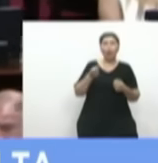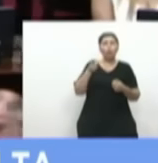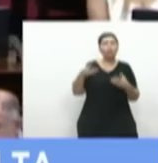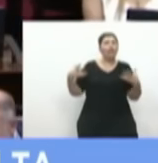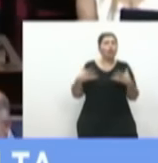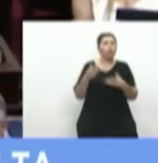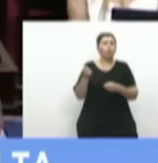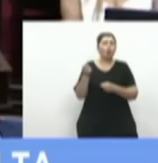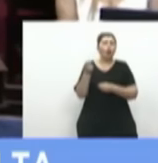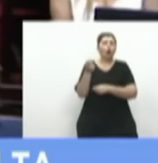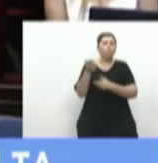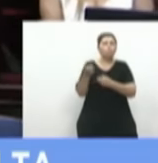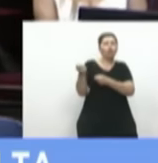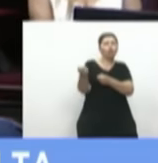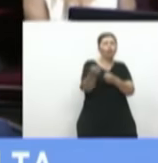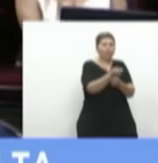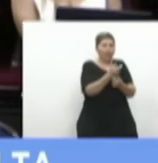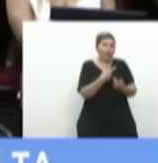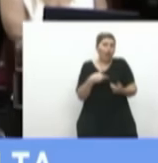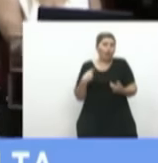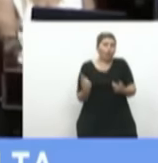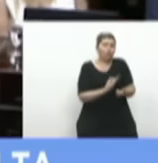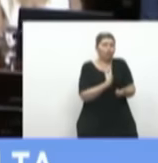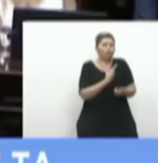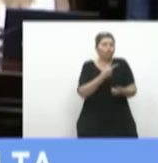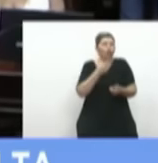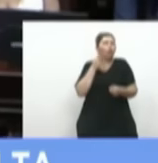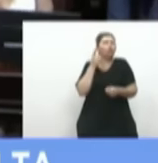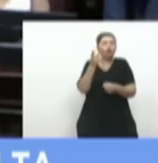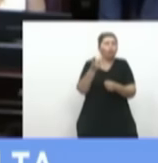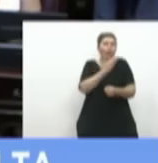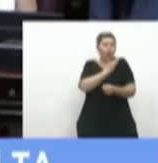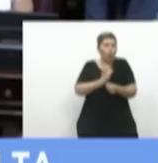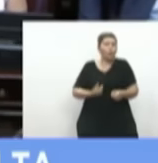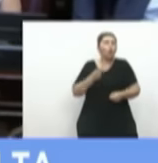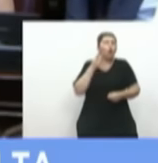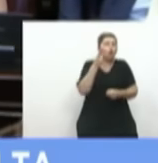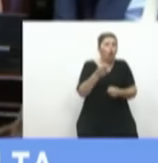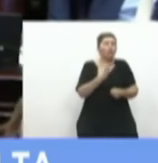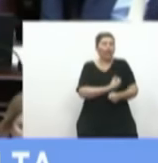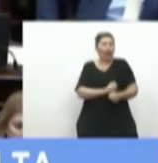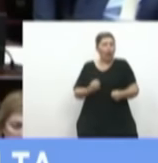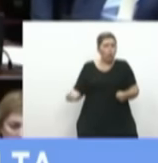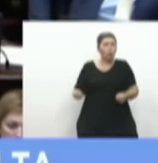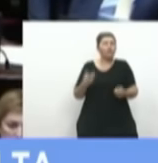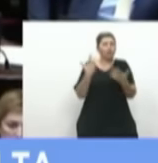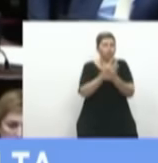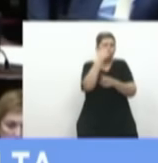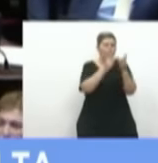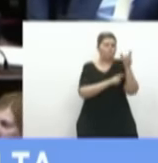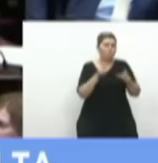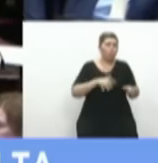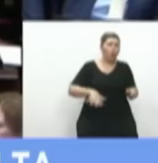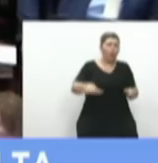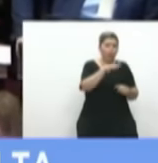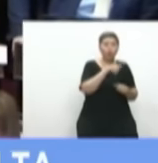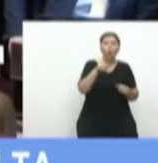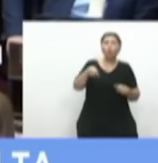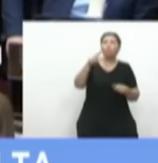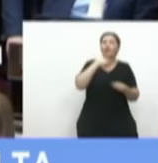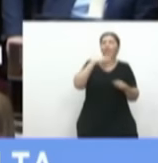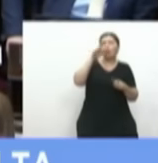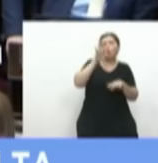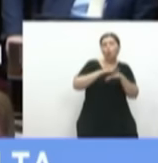haya dicho, Roberto. El tipo ganó con un discurso horrible, con un discurso